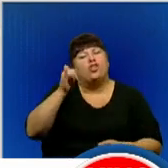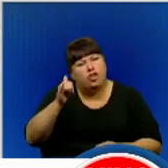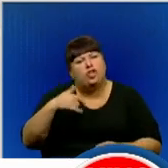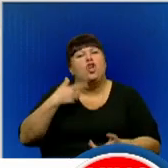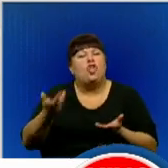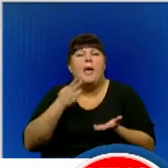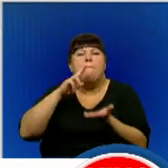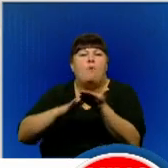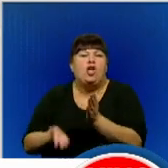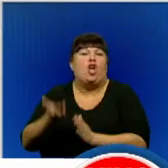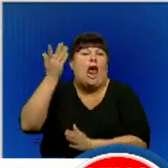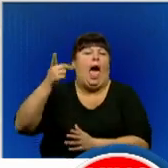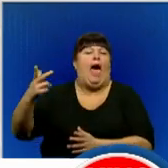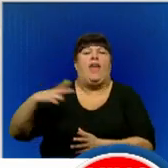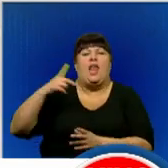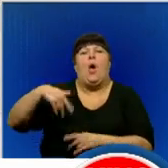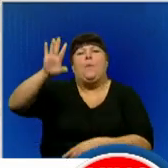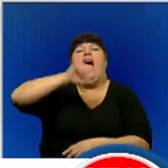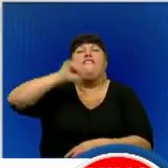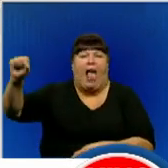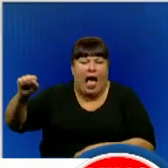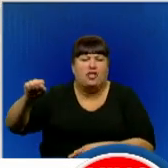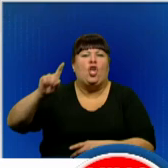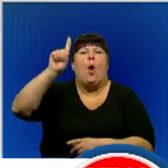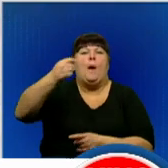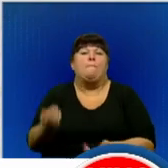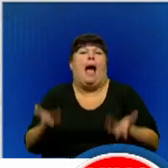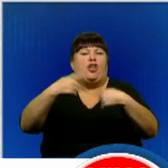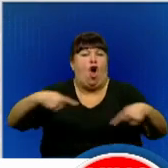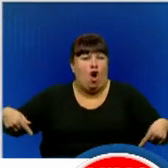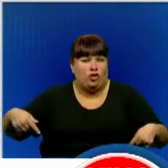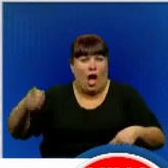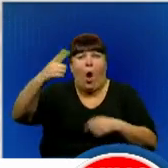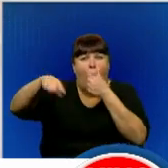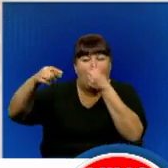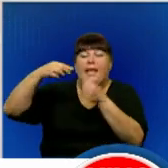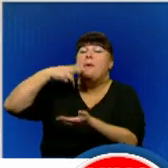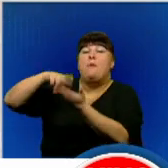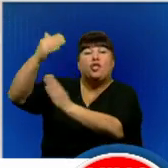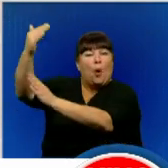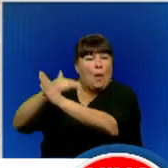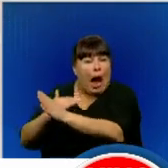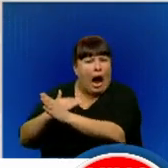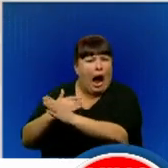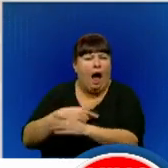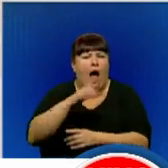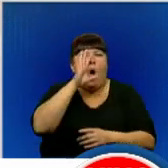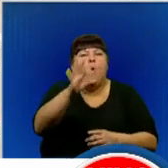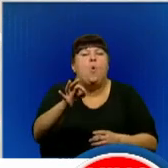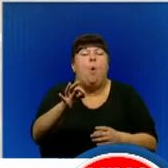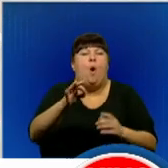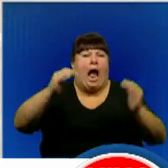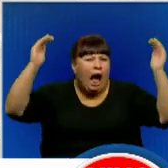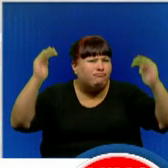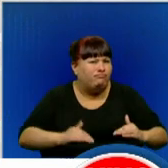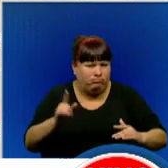aumentamos el impuesto a los grandes haber inflación lo van a trasladar bueno ustedes se lo bajaron y nunca tuvimos una explosión